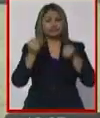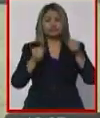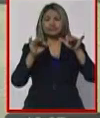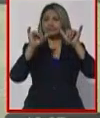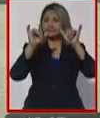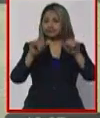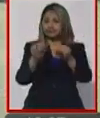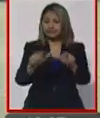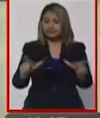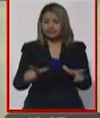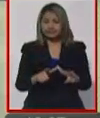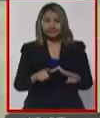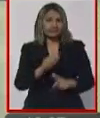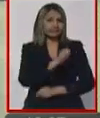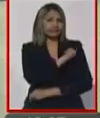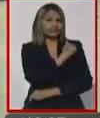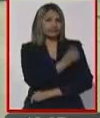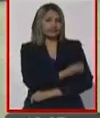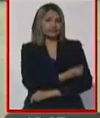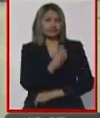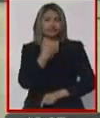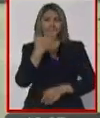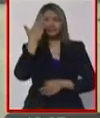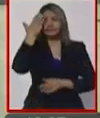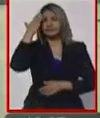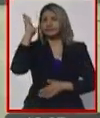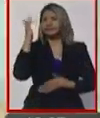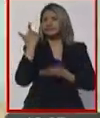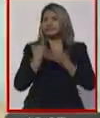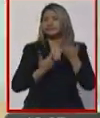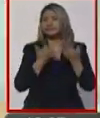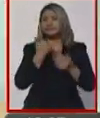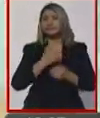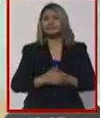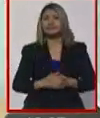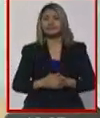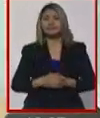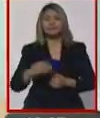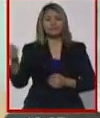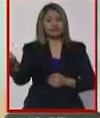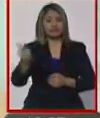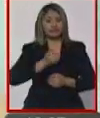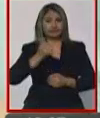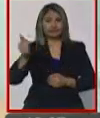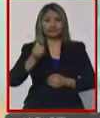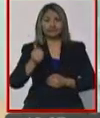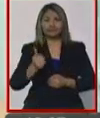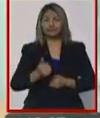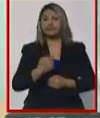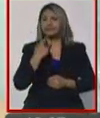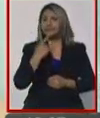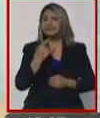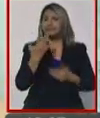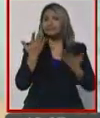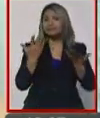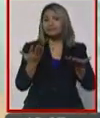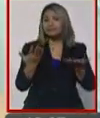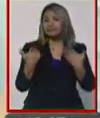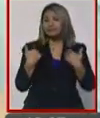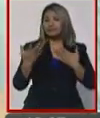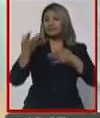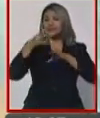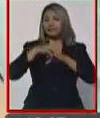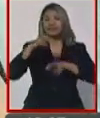motorizado permaneció en el lugar y que las autoridades indicaban desconocer del caso. El vehículo estaba transitando, servicio público, de los cuales